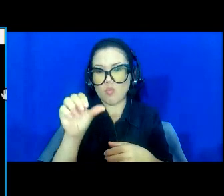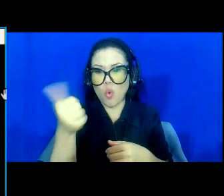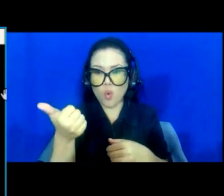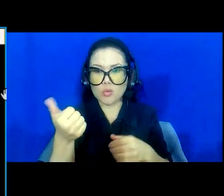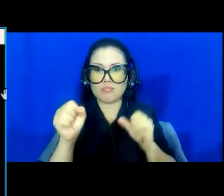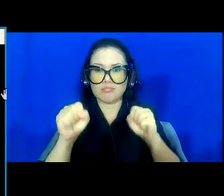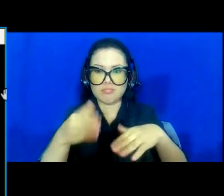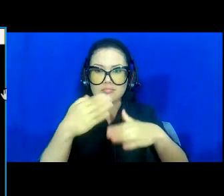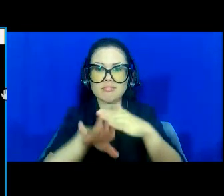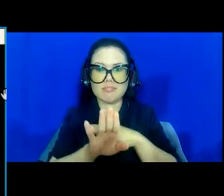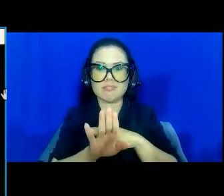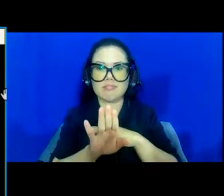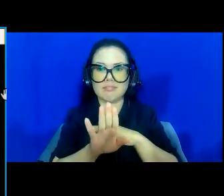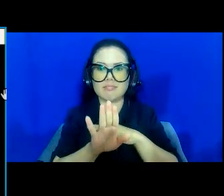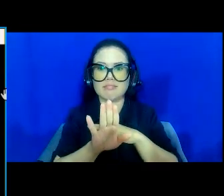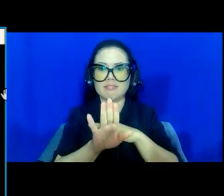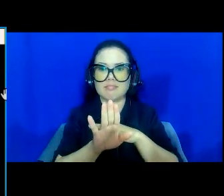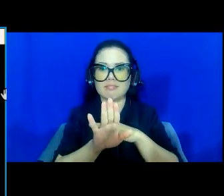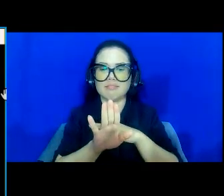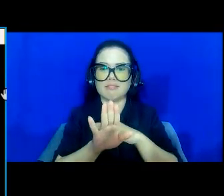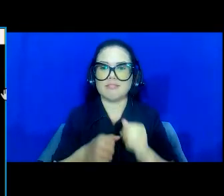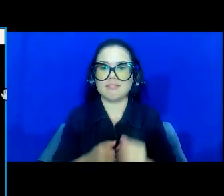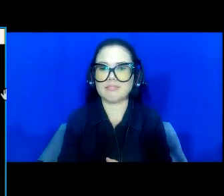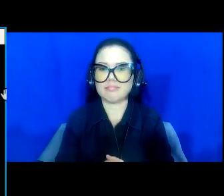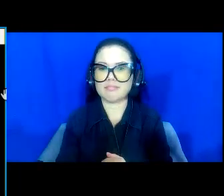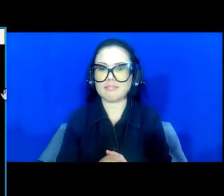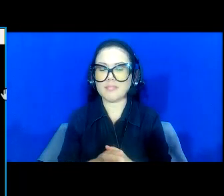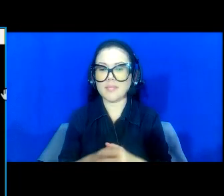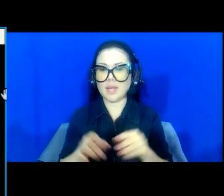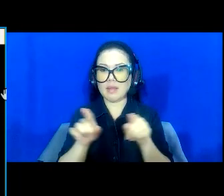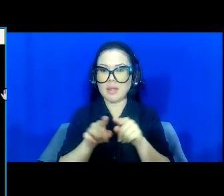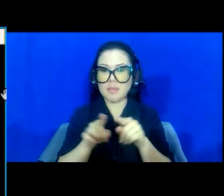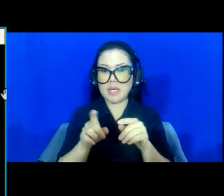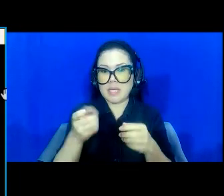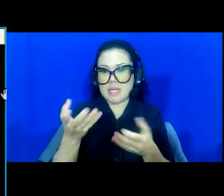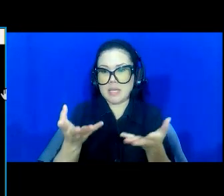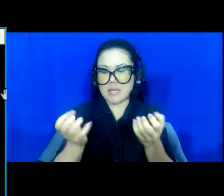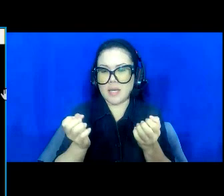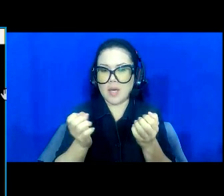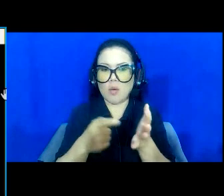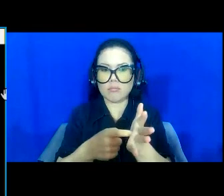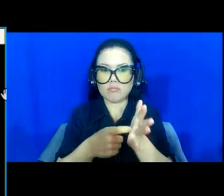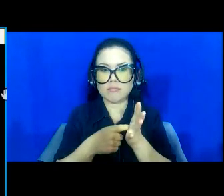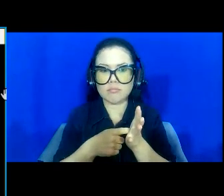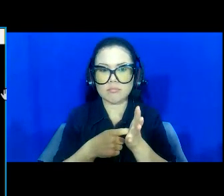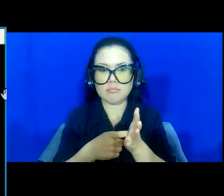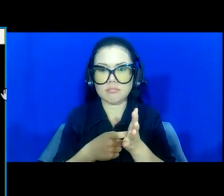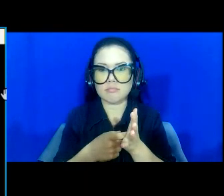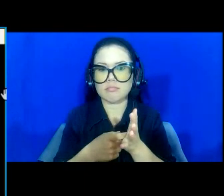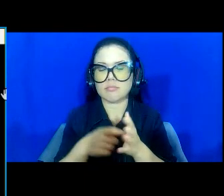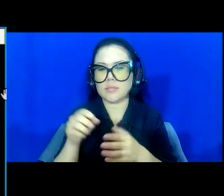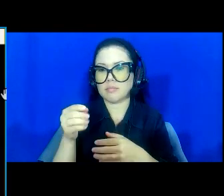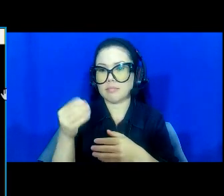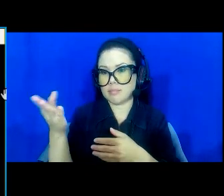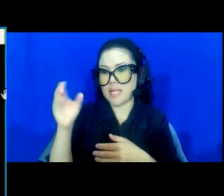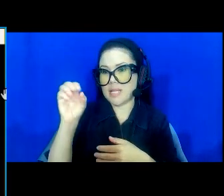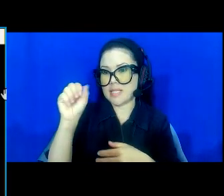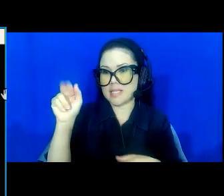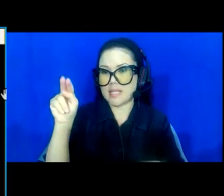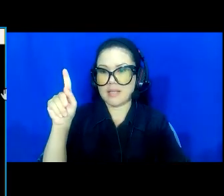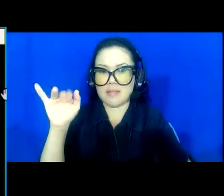a la ordenancia de la propuesta. Y también, Adani, quiero reconocer la presencia también del señor Alexander Santiago, para que nos acompaña,